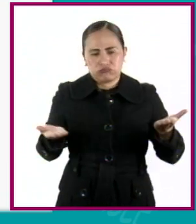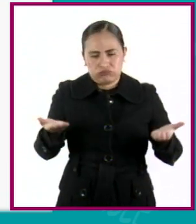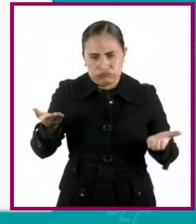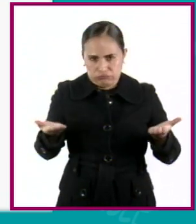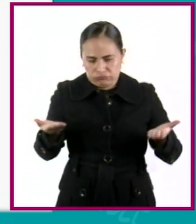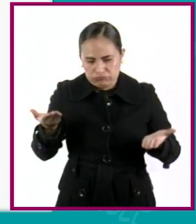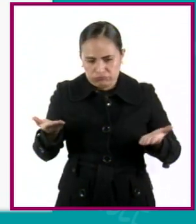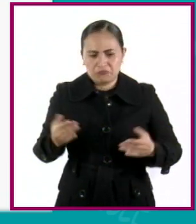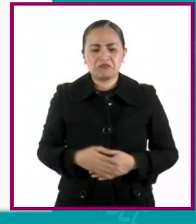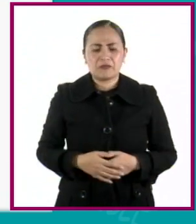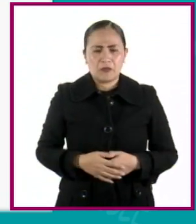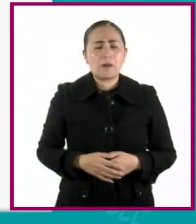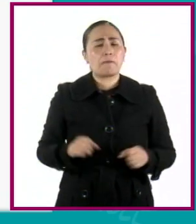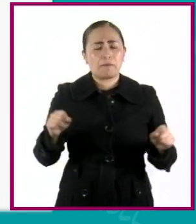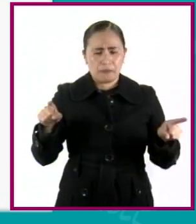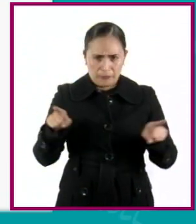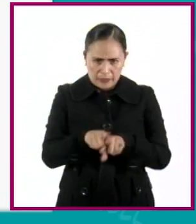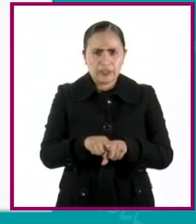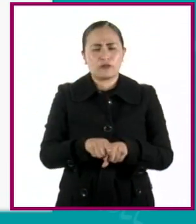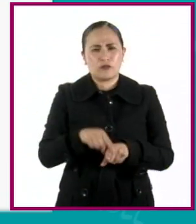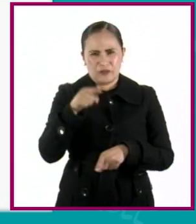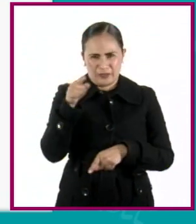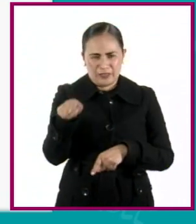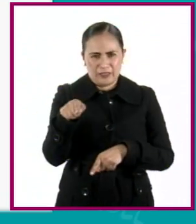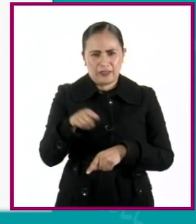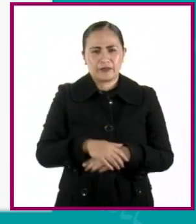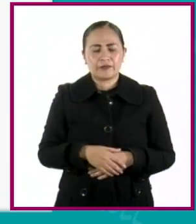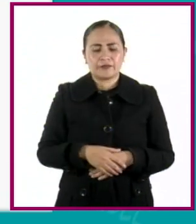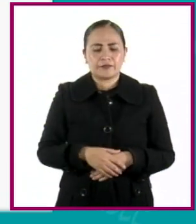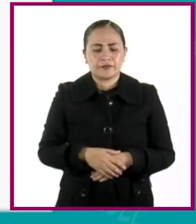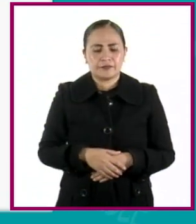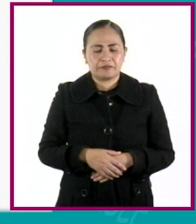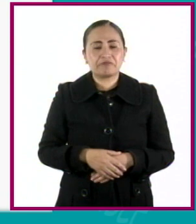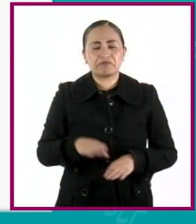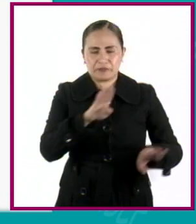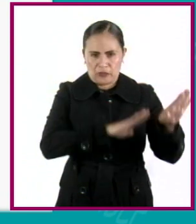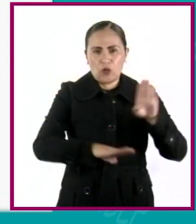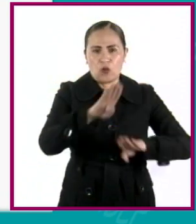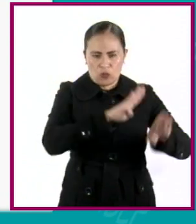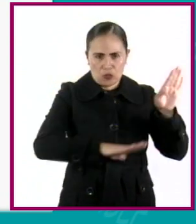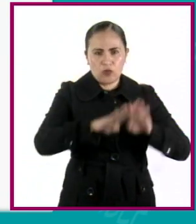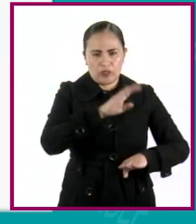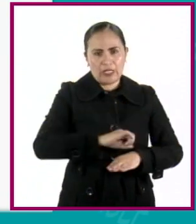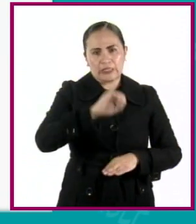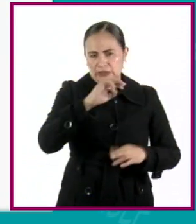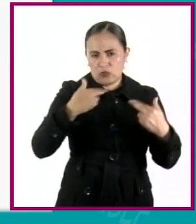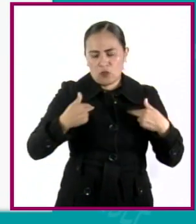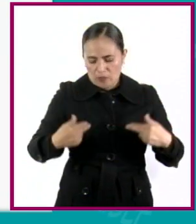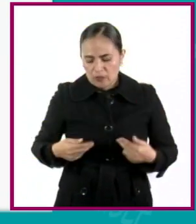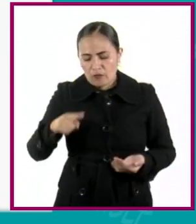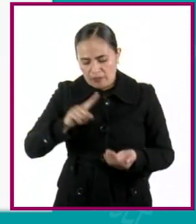Eso también se puede hacer a nivel de biología, a nivel del ser humano.